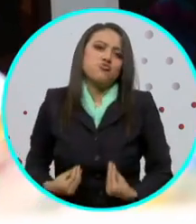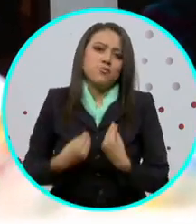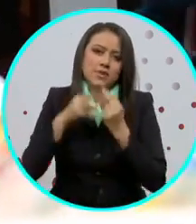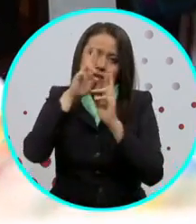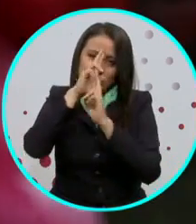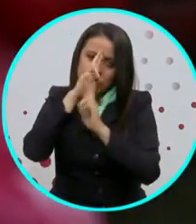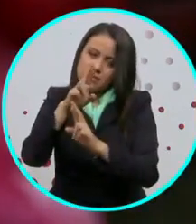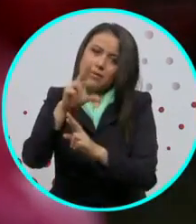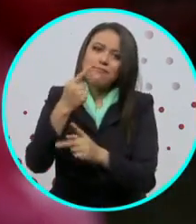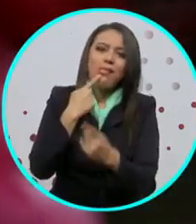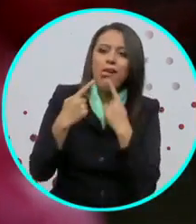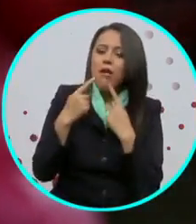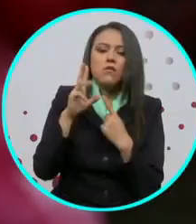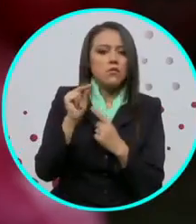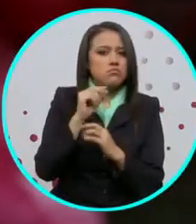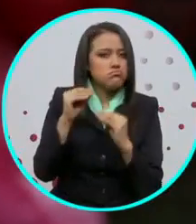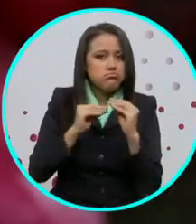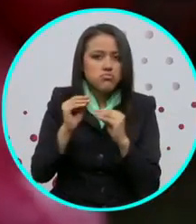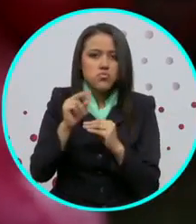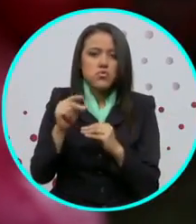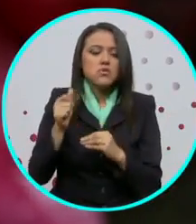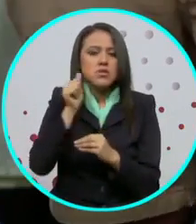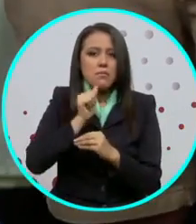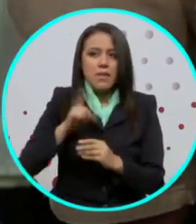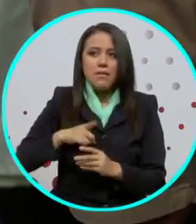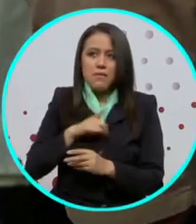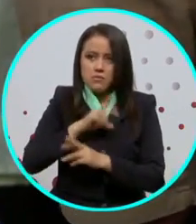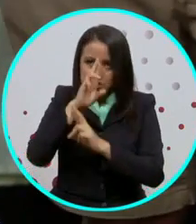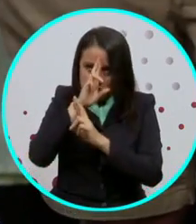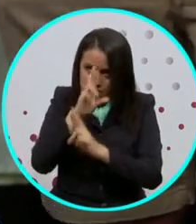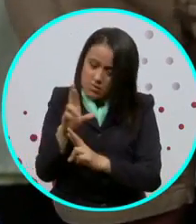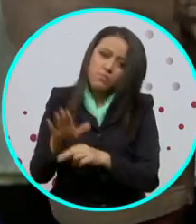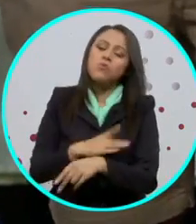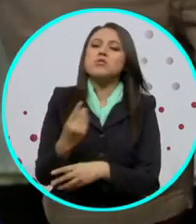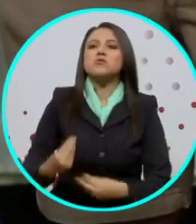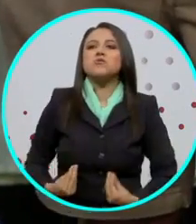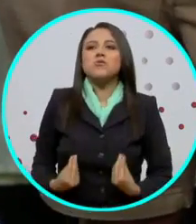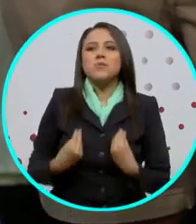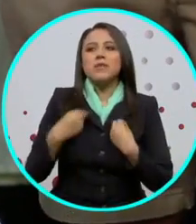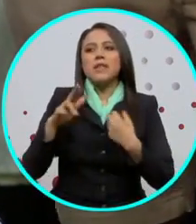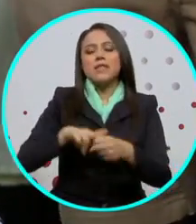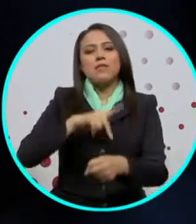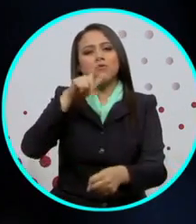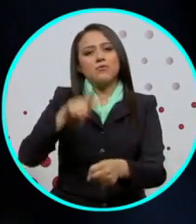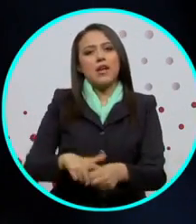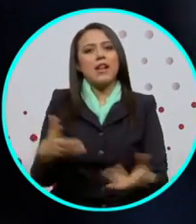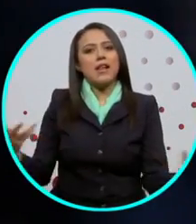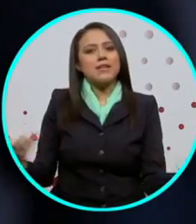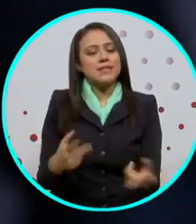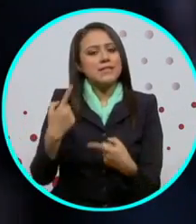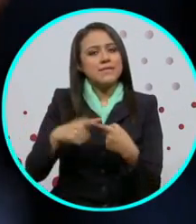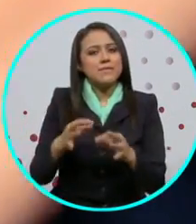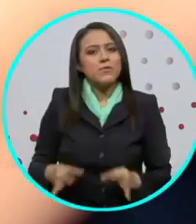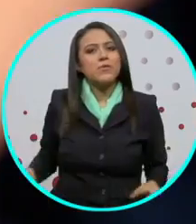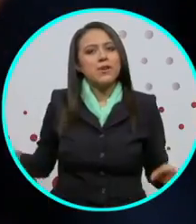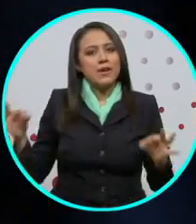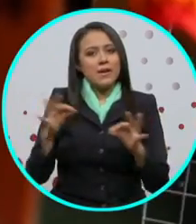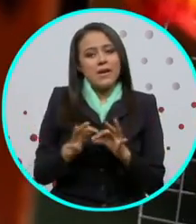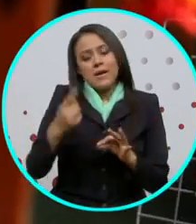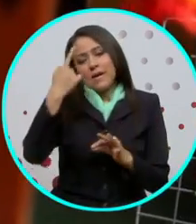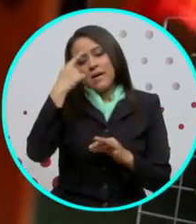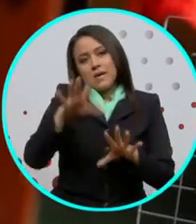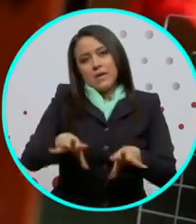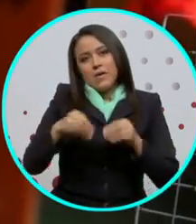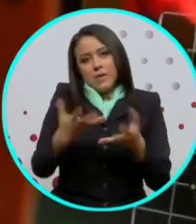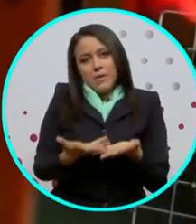sin discusión, venerando la vida y la naturaleza como ellos lo hacen, atesorando las raíces y exaltando la